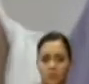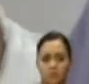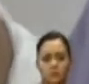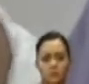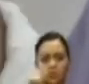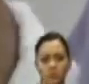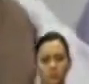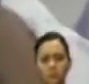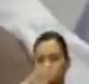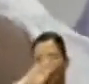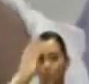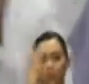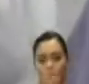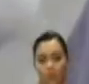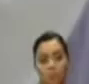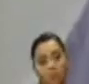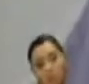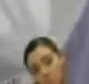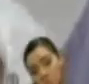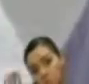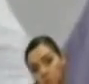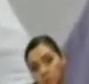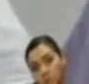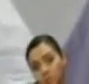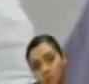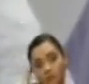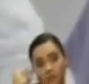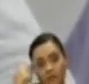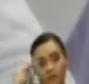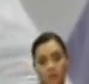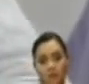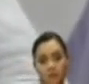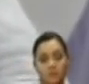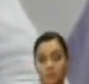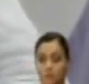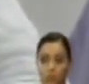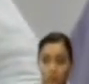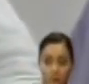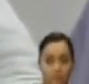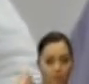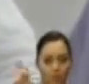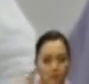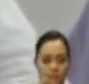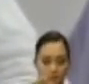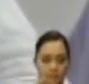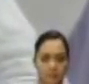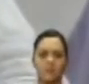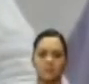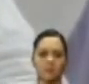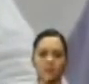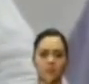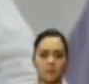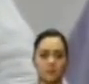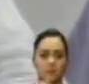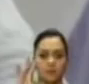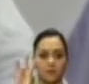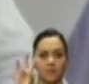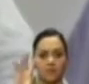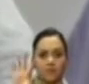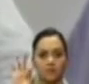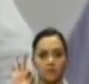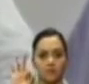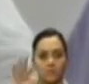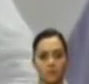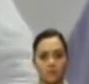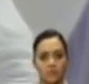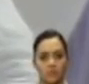ni han superado ninguna obra, probablemente refiriéndose al gobierno central. Lo que no dijo es que están recibiendo las asignaciones con $79 el barril de petróleo,